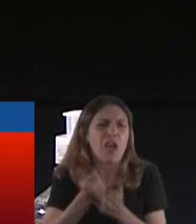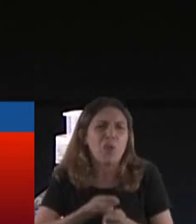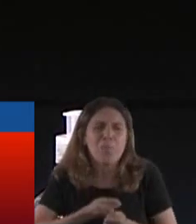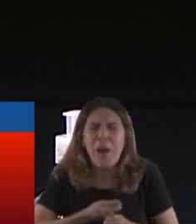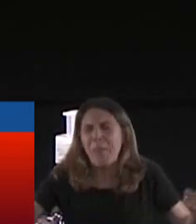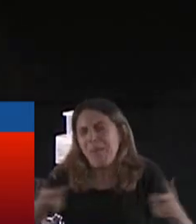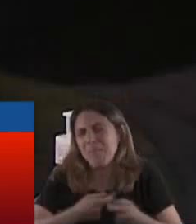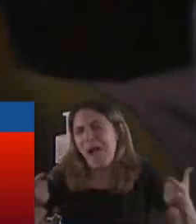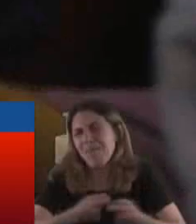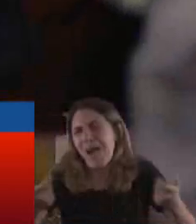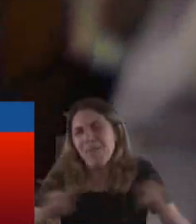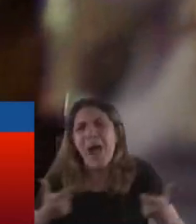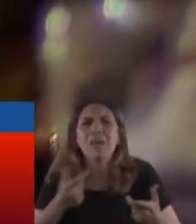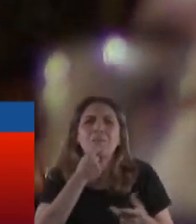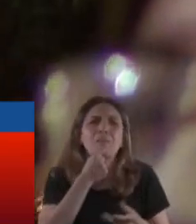universal por hijo.